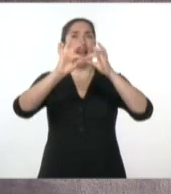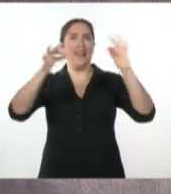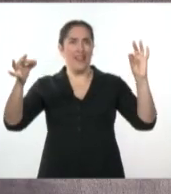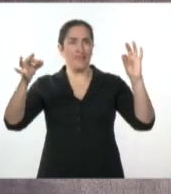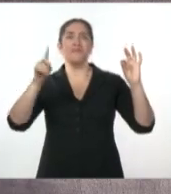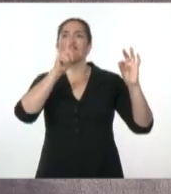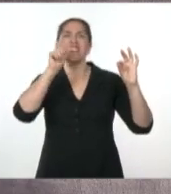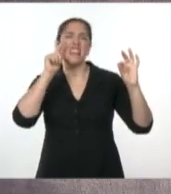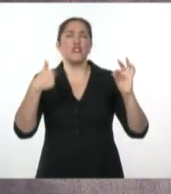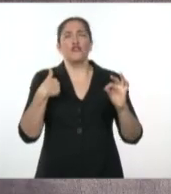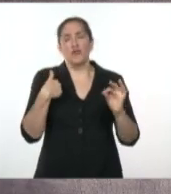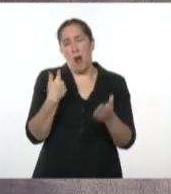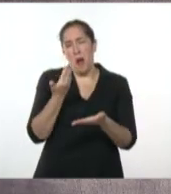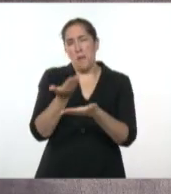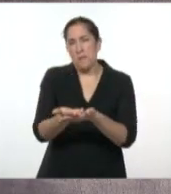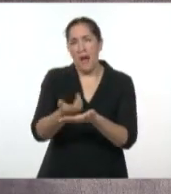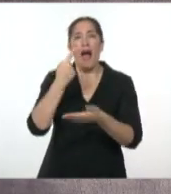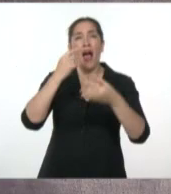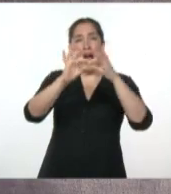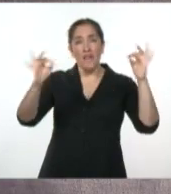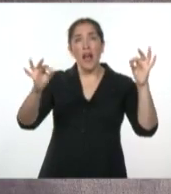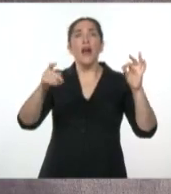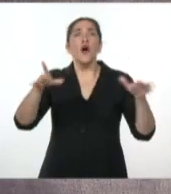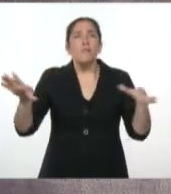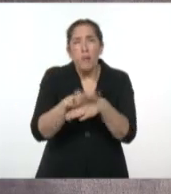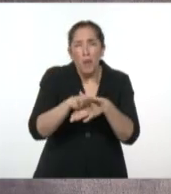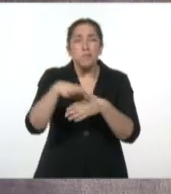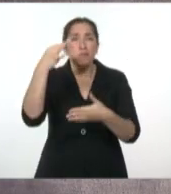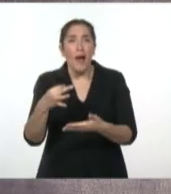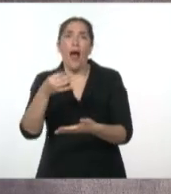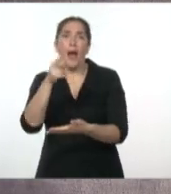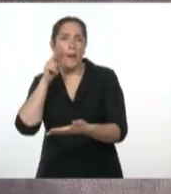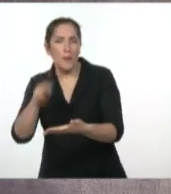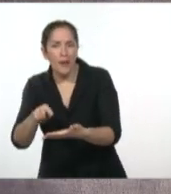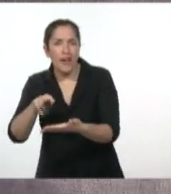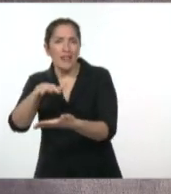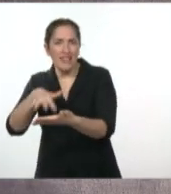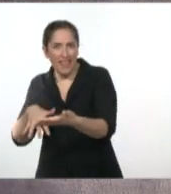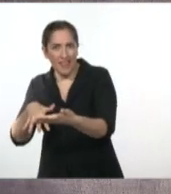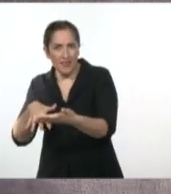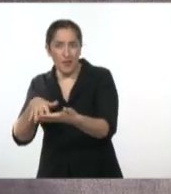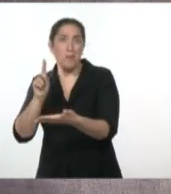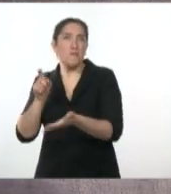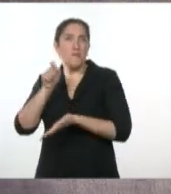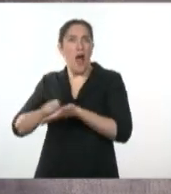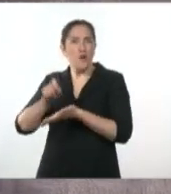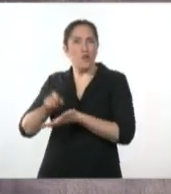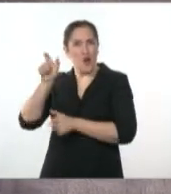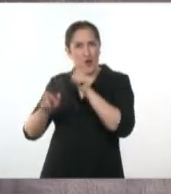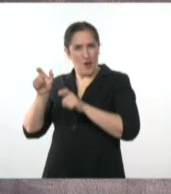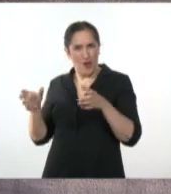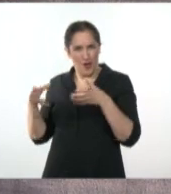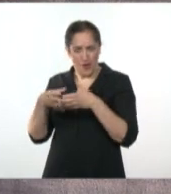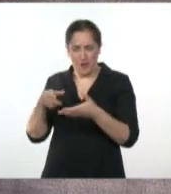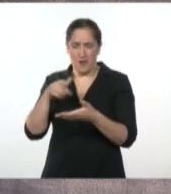propuesta de formulación. Si queremos saber bien qué quisieran decir, siempre tenemos que ir a preguntarle a los autores. Pero entonces,